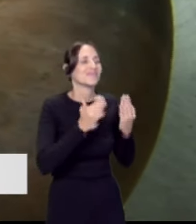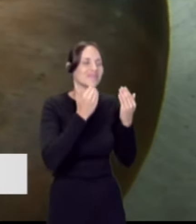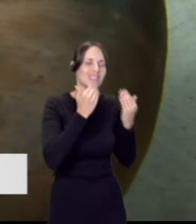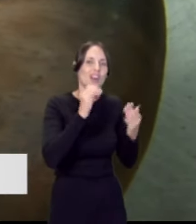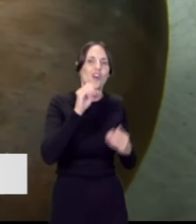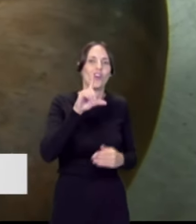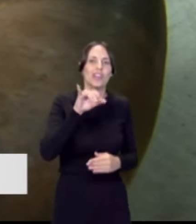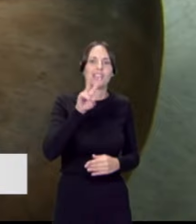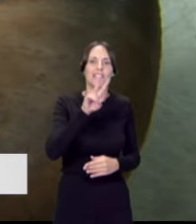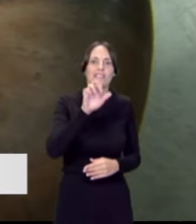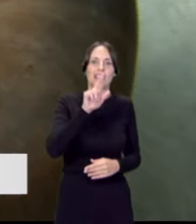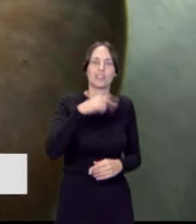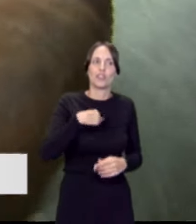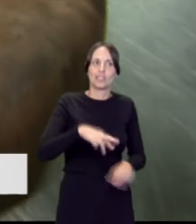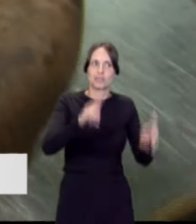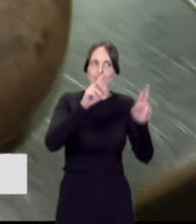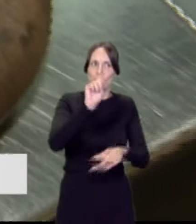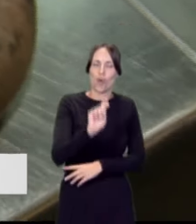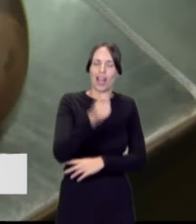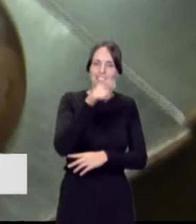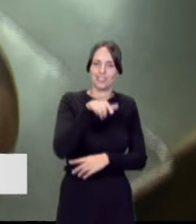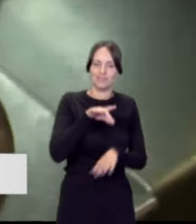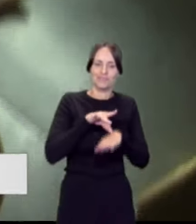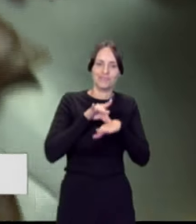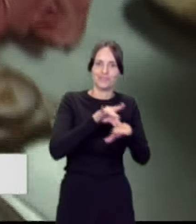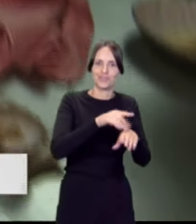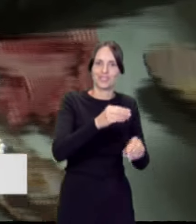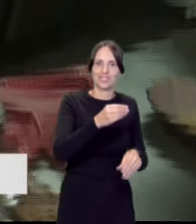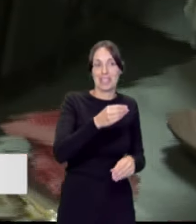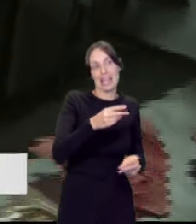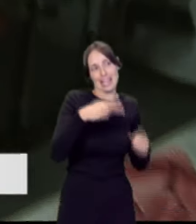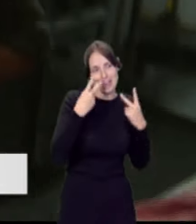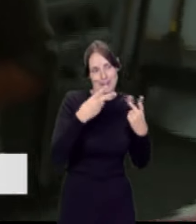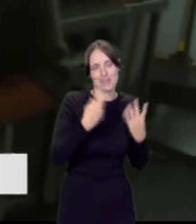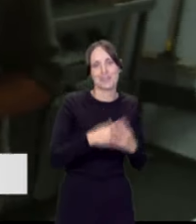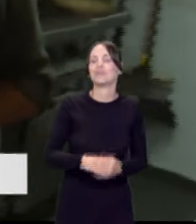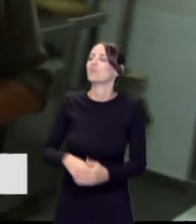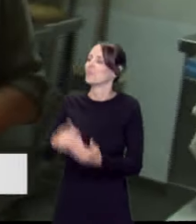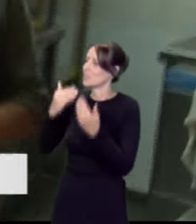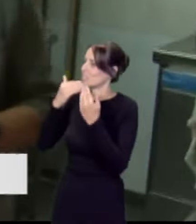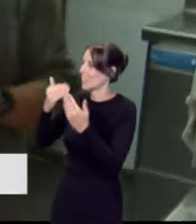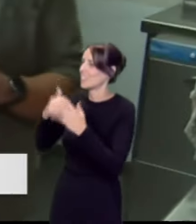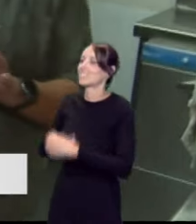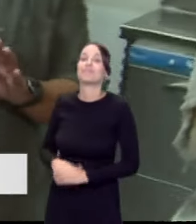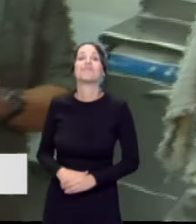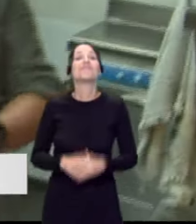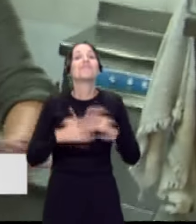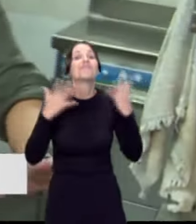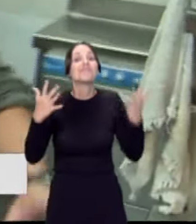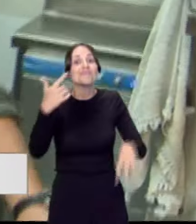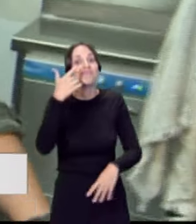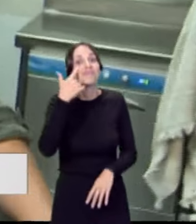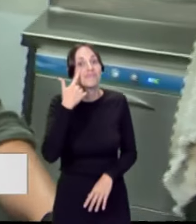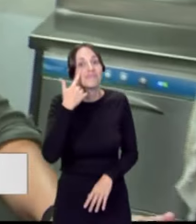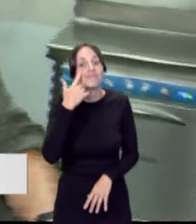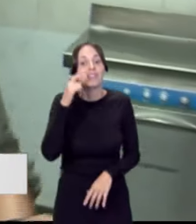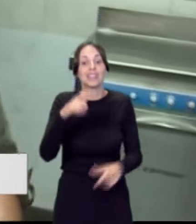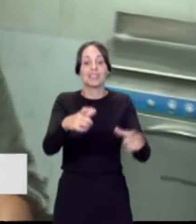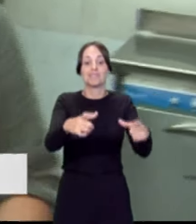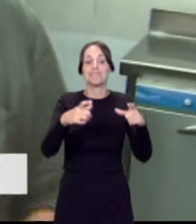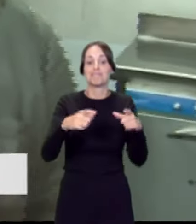Oliver, y mucho éxito en esta, en este restaurante y en esta etapa. Muchas gracias. Bueno, pues ya lo ven, esta es una de